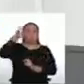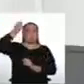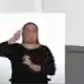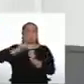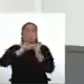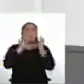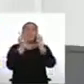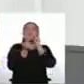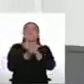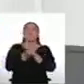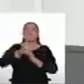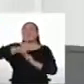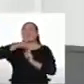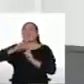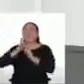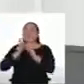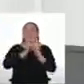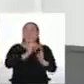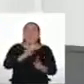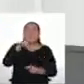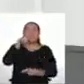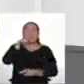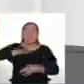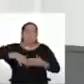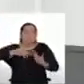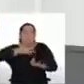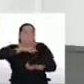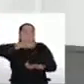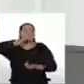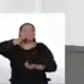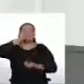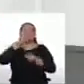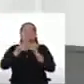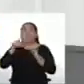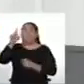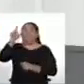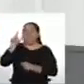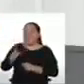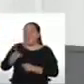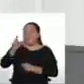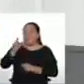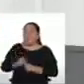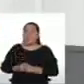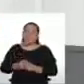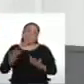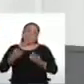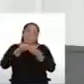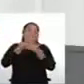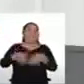en agua potable, en agua que has de beber. Pero el hombre de mal comenzó a